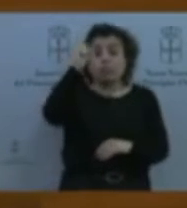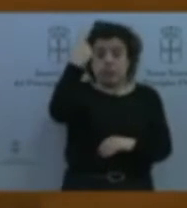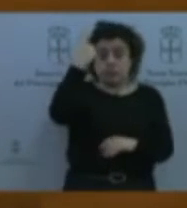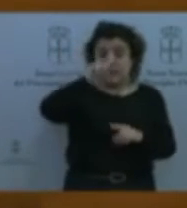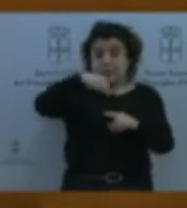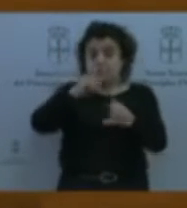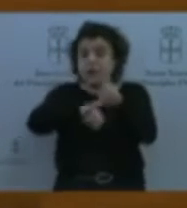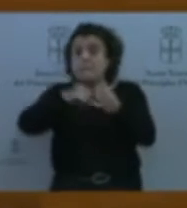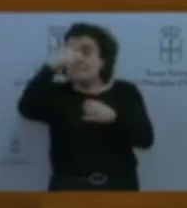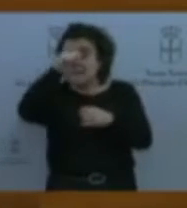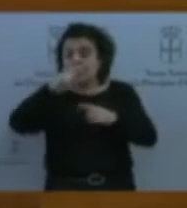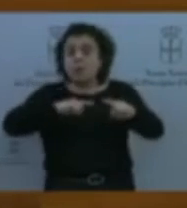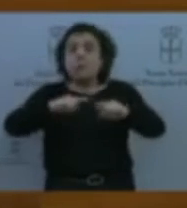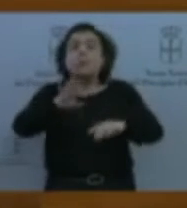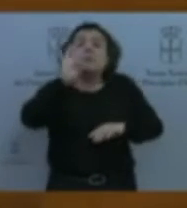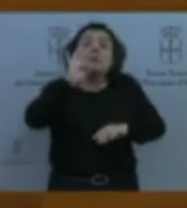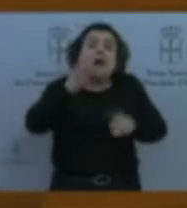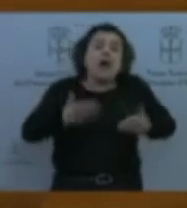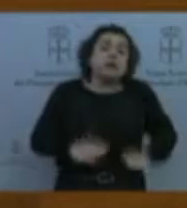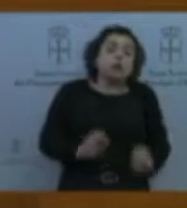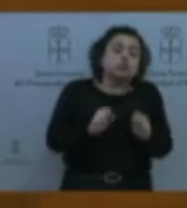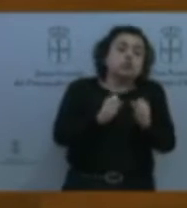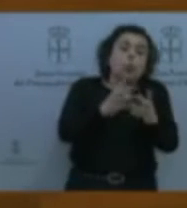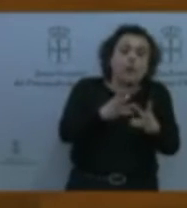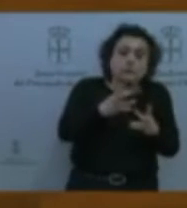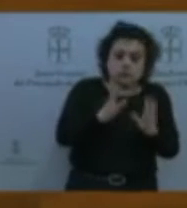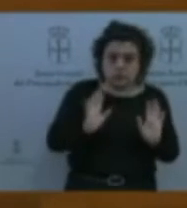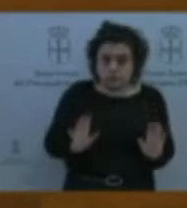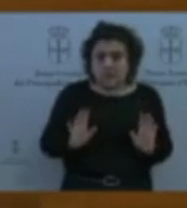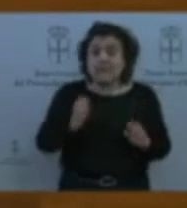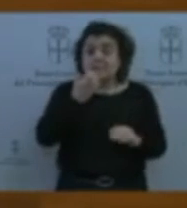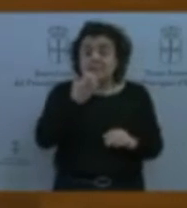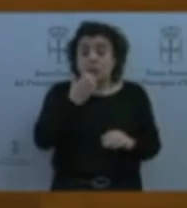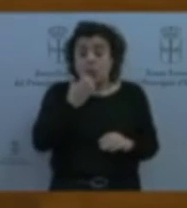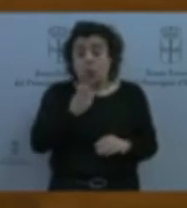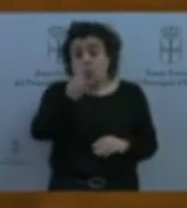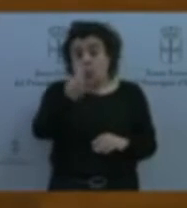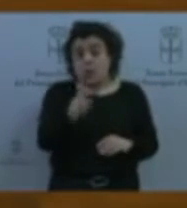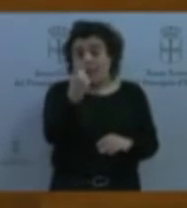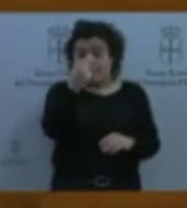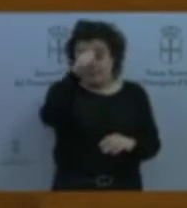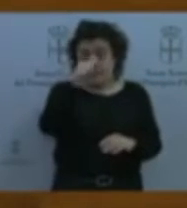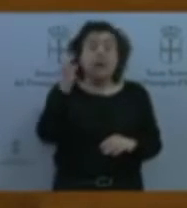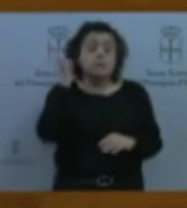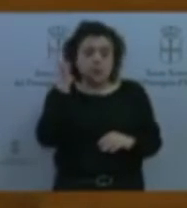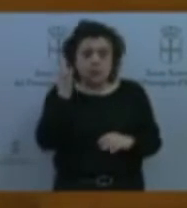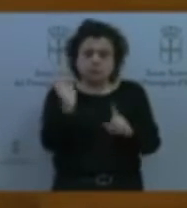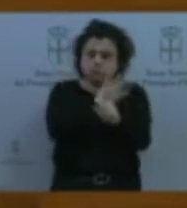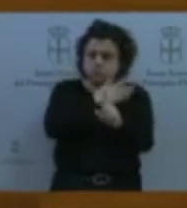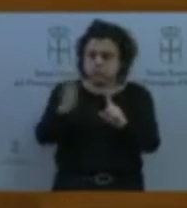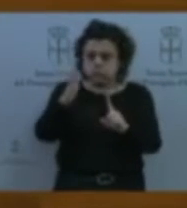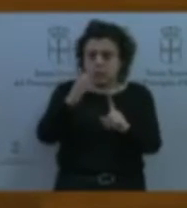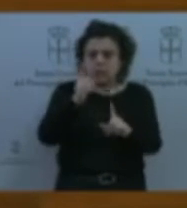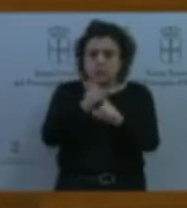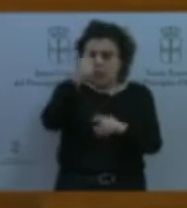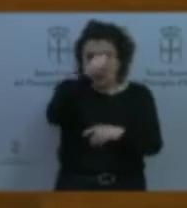tenían. Y cuando una mujer sufría violencia machista en su domicilio y quería salvar su vida y se marchaba para no morir,